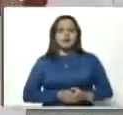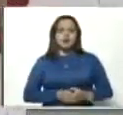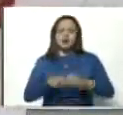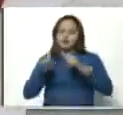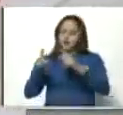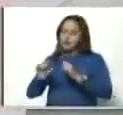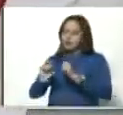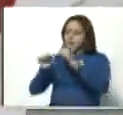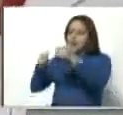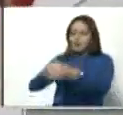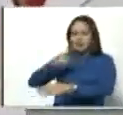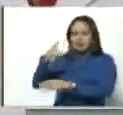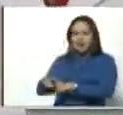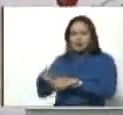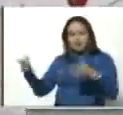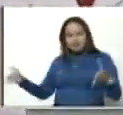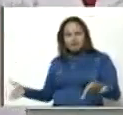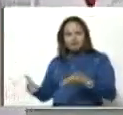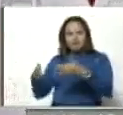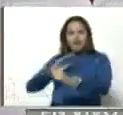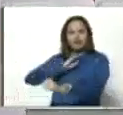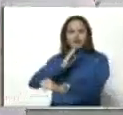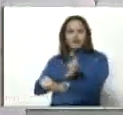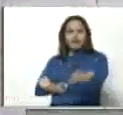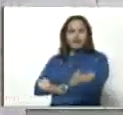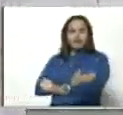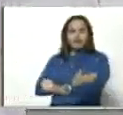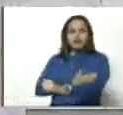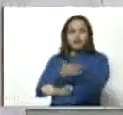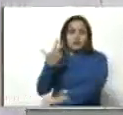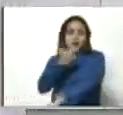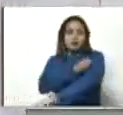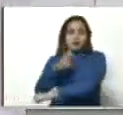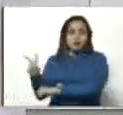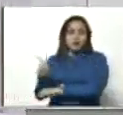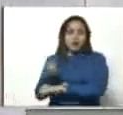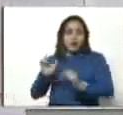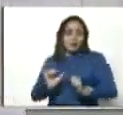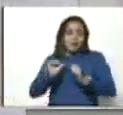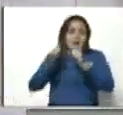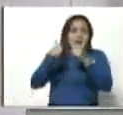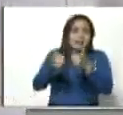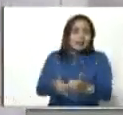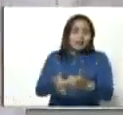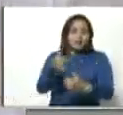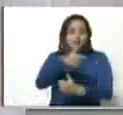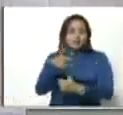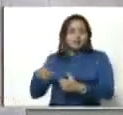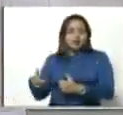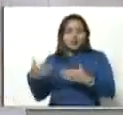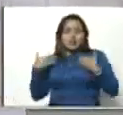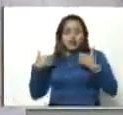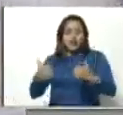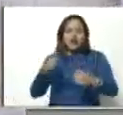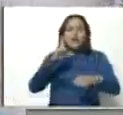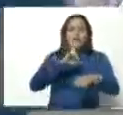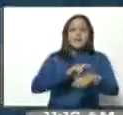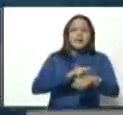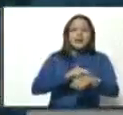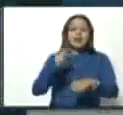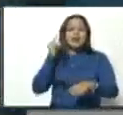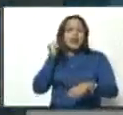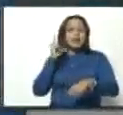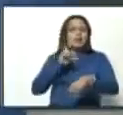el plan de refuerzo en Venezuela, comenzando por nuestro personal de salud, los médicos, las médicas,